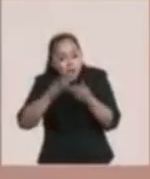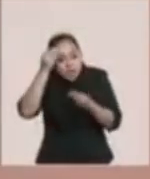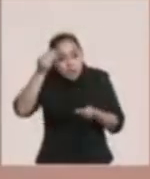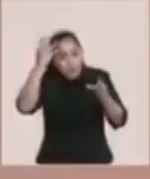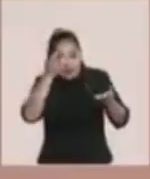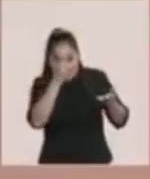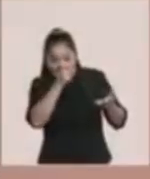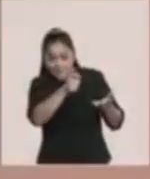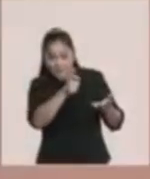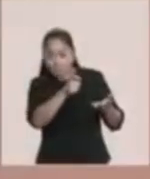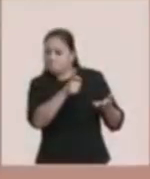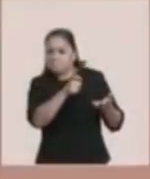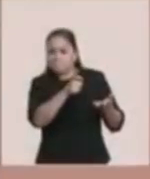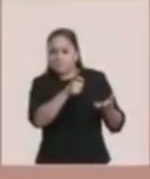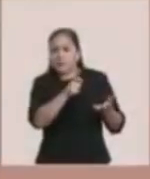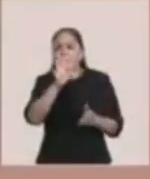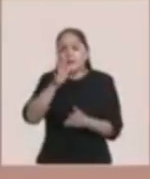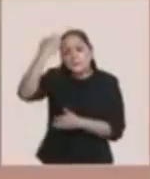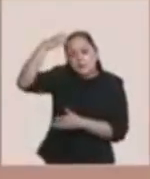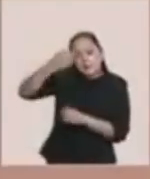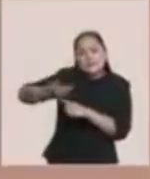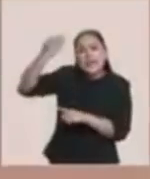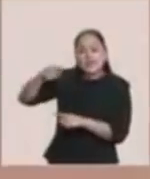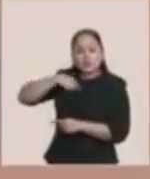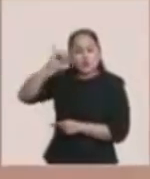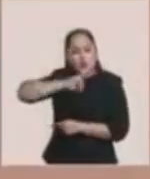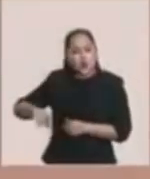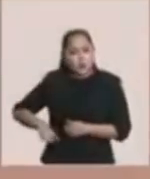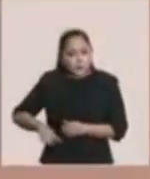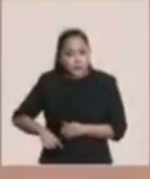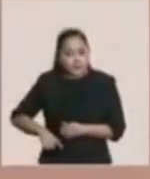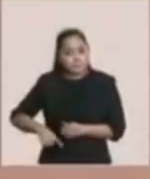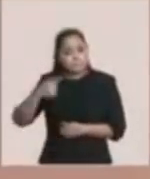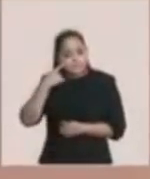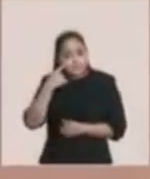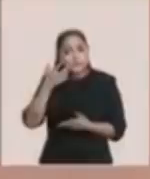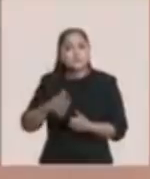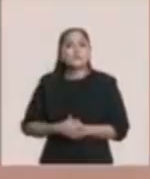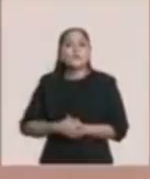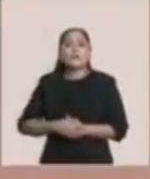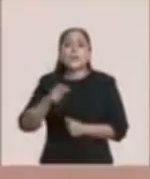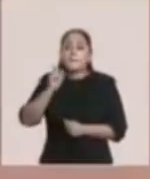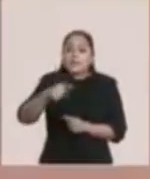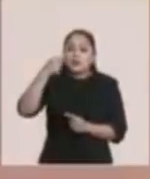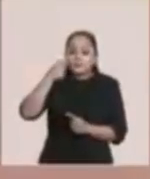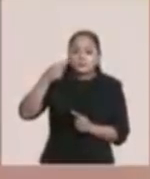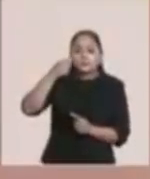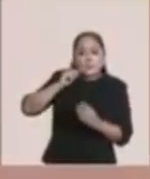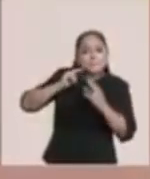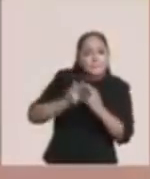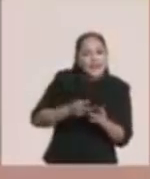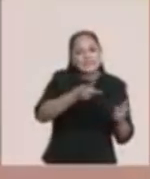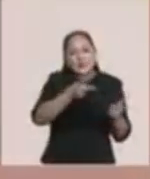una experiencia exitosa cuando fui jefe de gobierno, porque reduje la incidencia delictiva